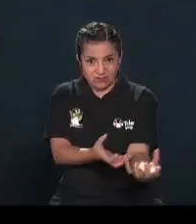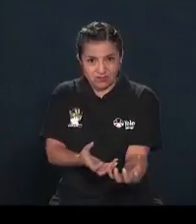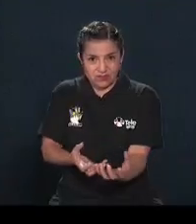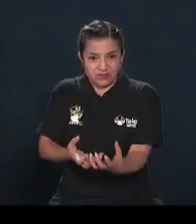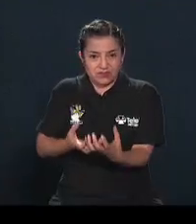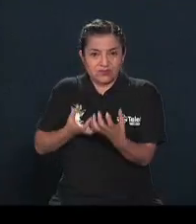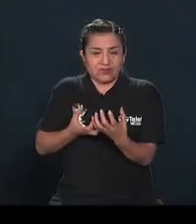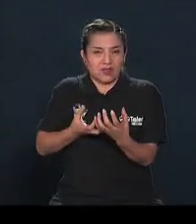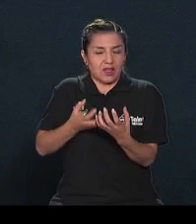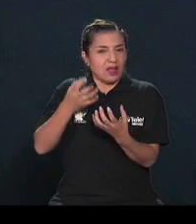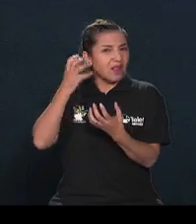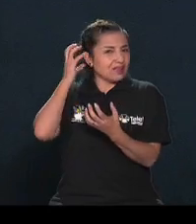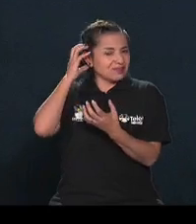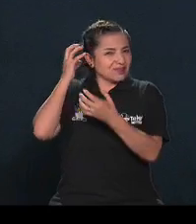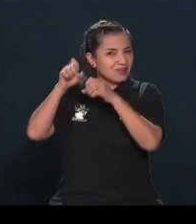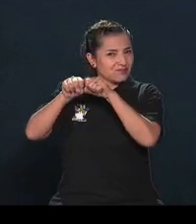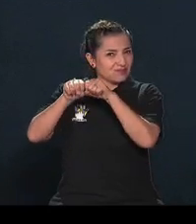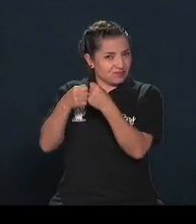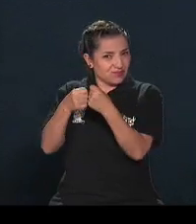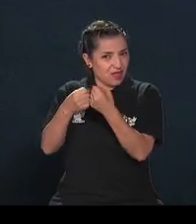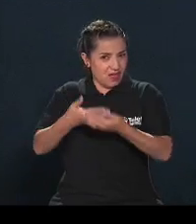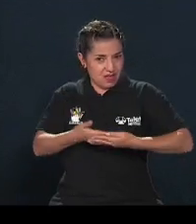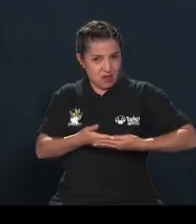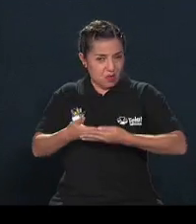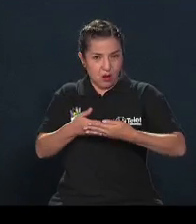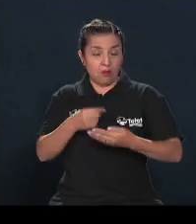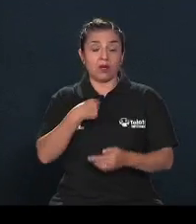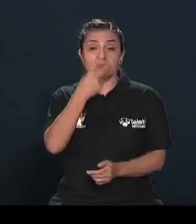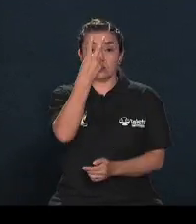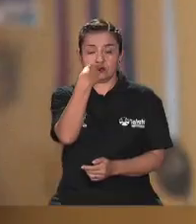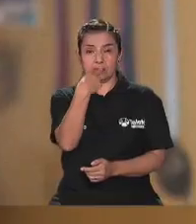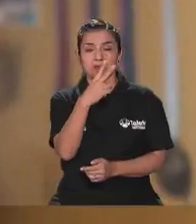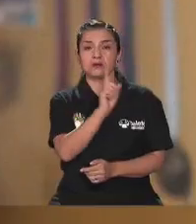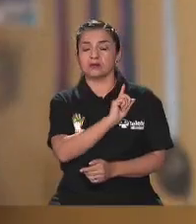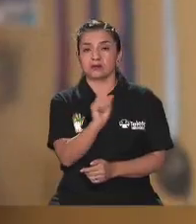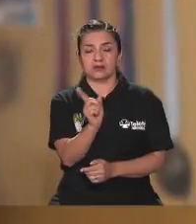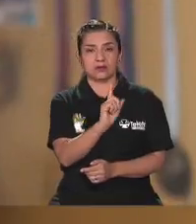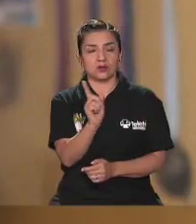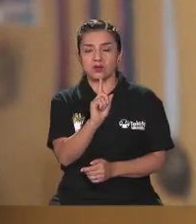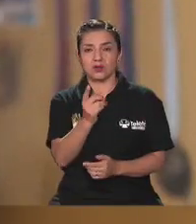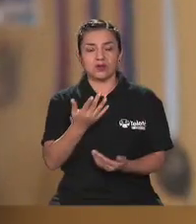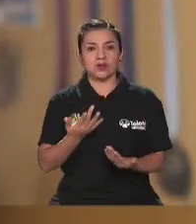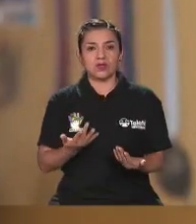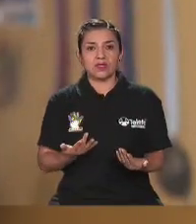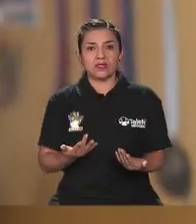acá, al sacarla por force, Amelie no lloró. Y fue como...